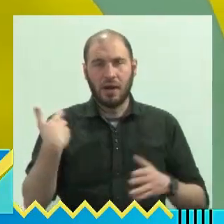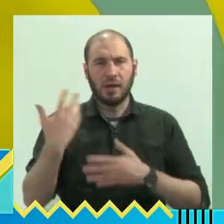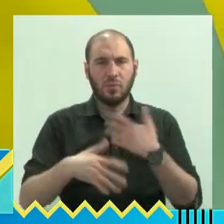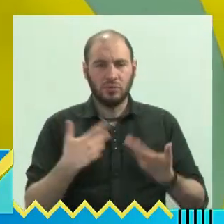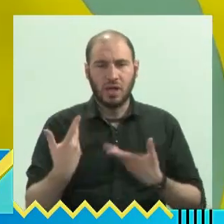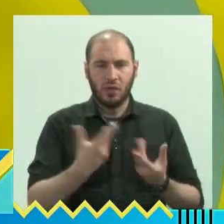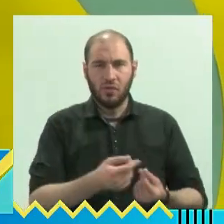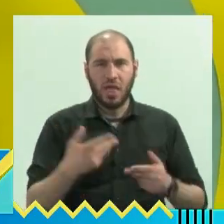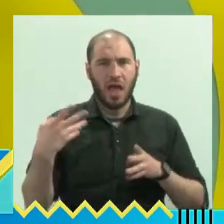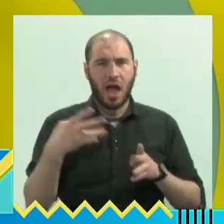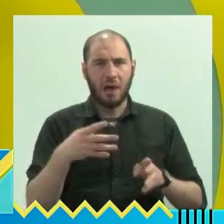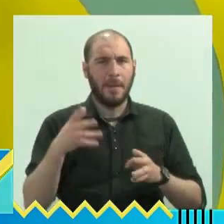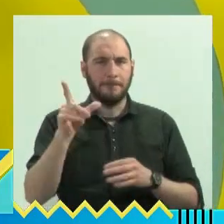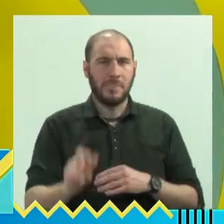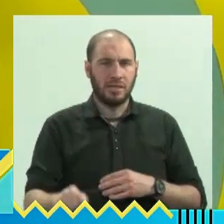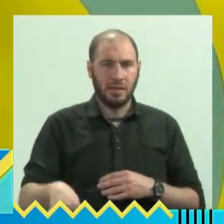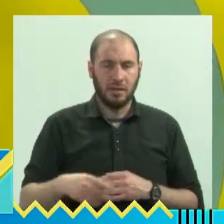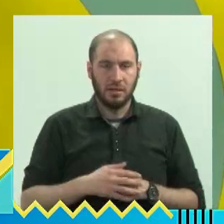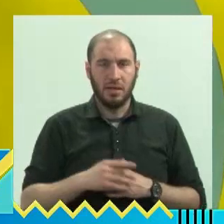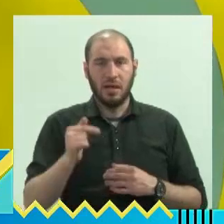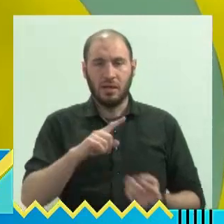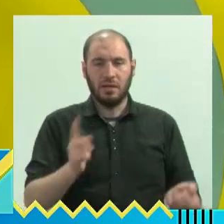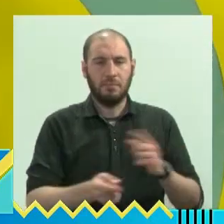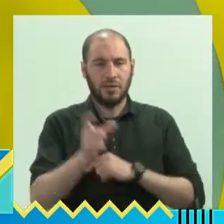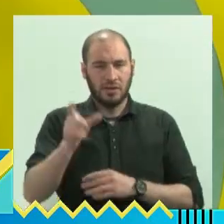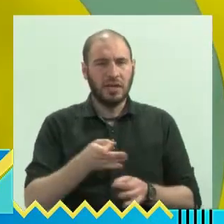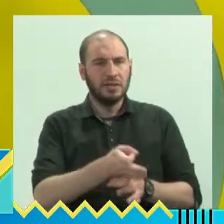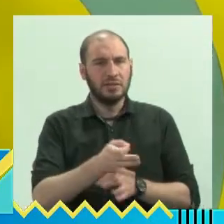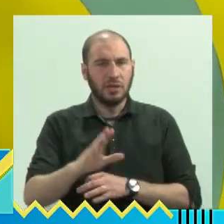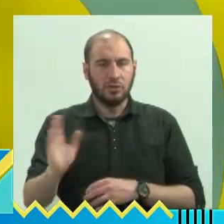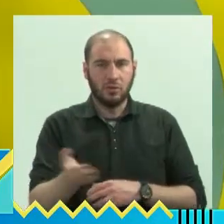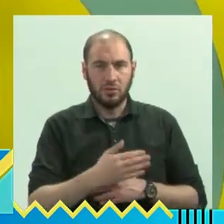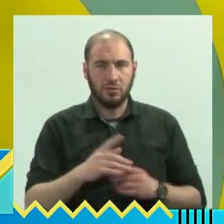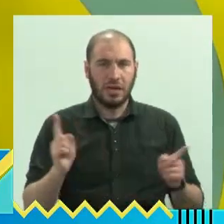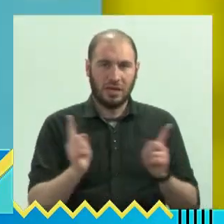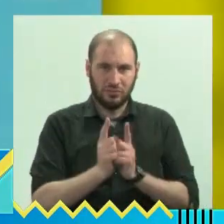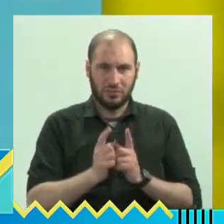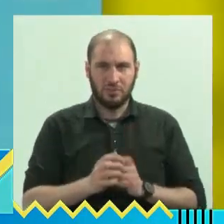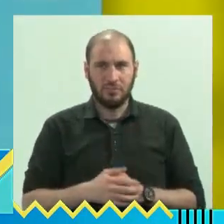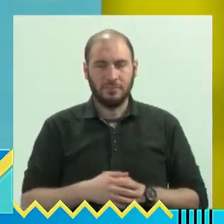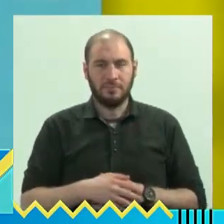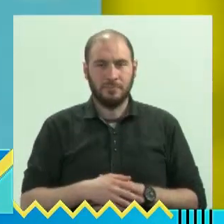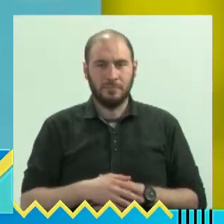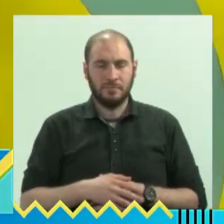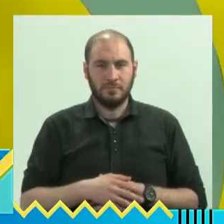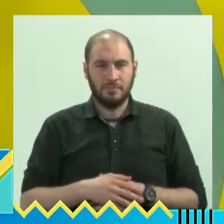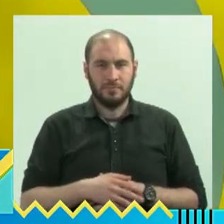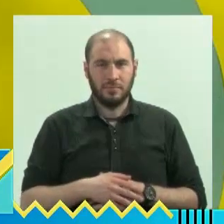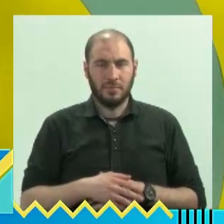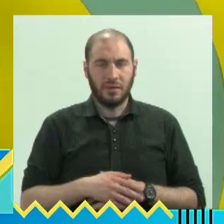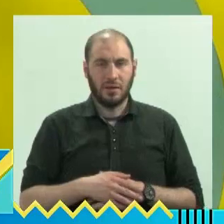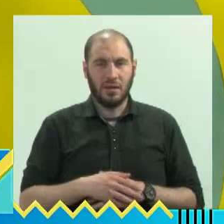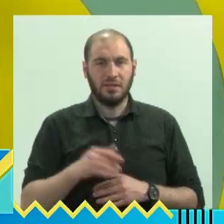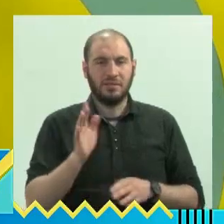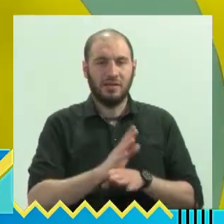revolución y por las armas de la patria y convertido en un civilizador de las masas, digamos, sintetizando, sí, todo un ¿no? significado. Sí, le construye